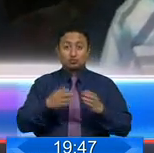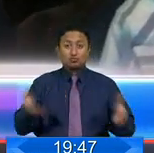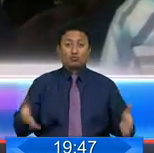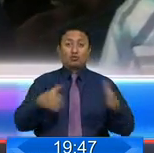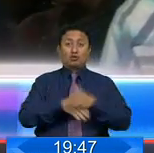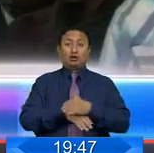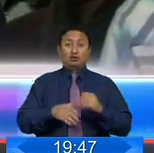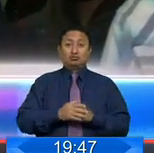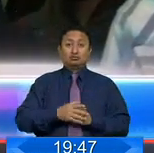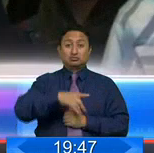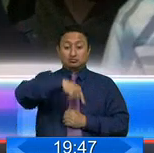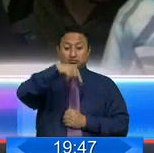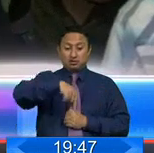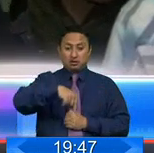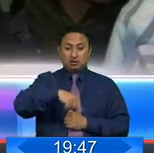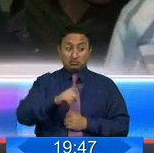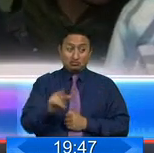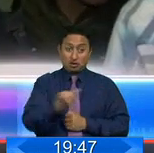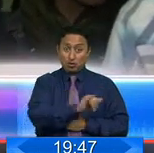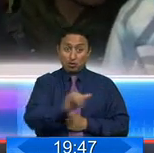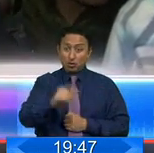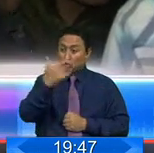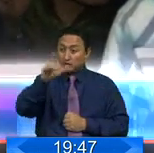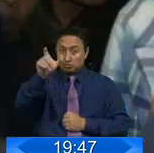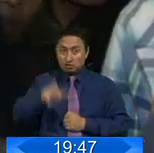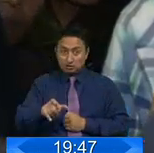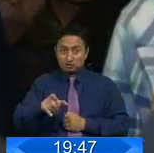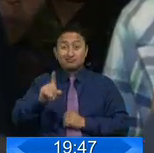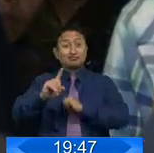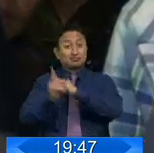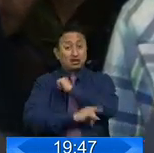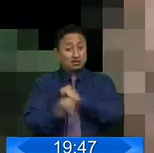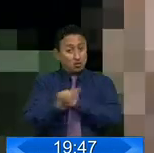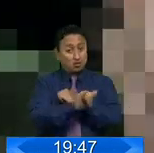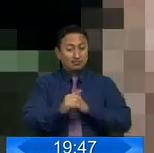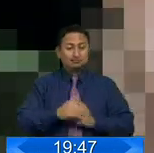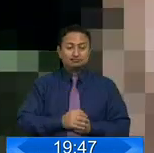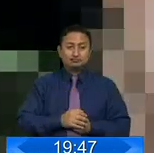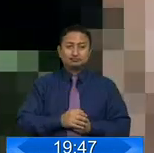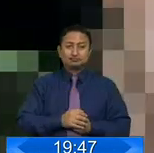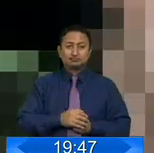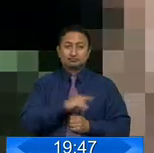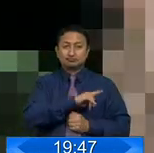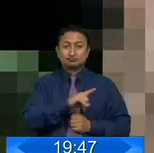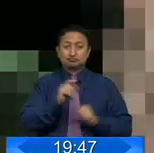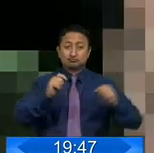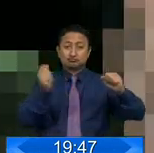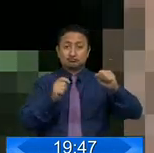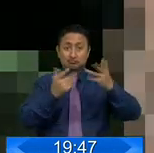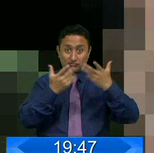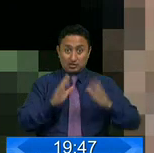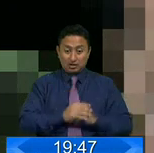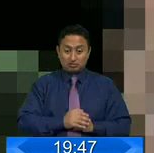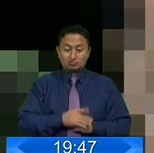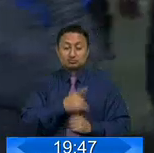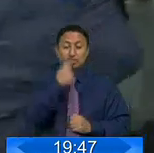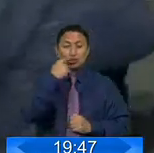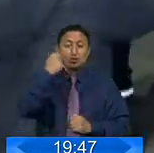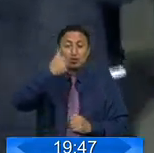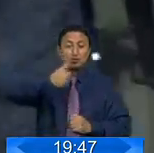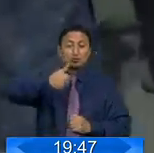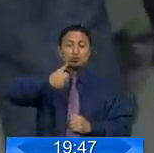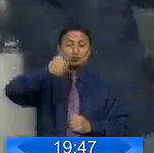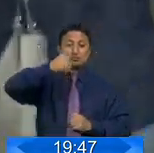a proceder de la siguiente manera en cualquier parte que esté en la delincuencia. Una vez terminado el ajusticiamiento, el hombre fue entregado a miembros